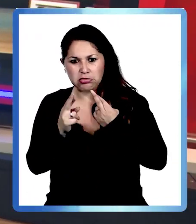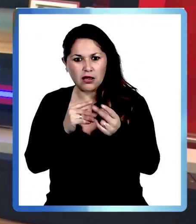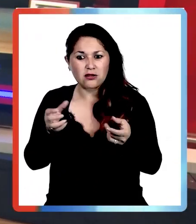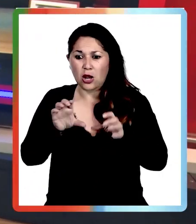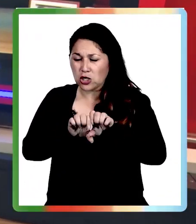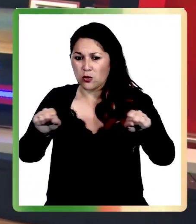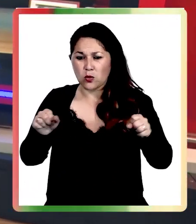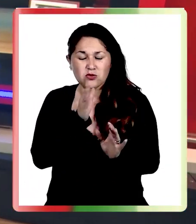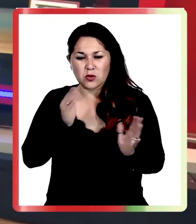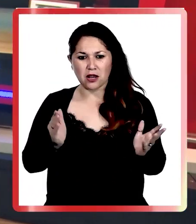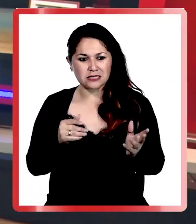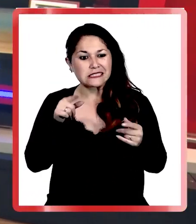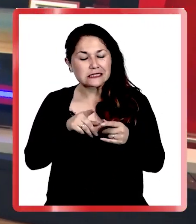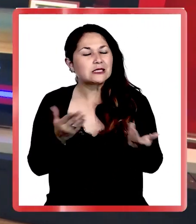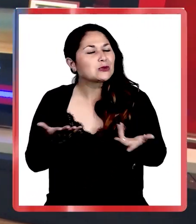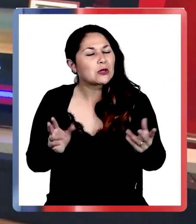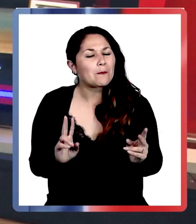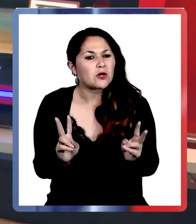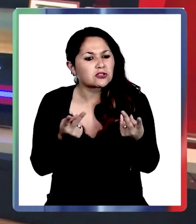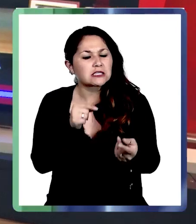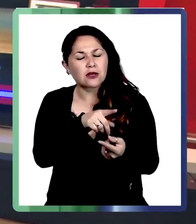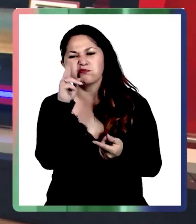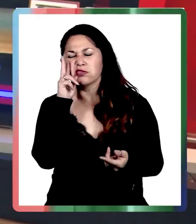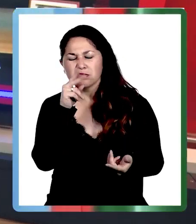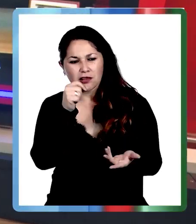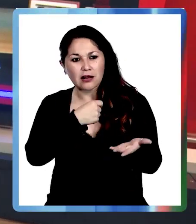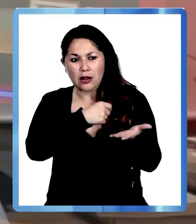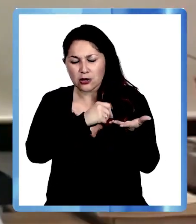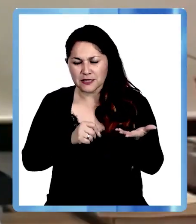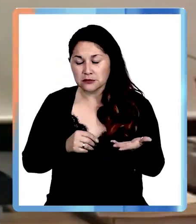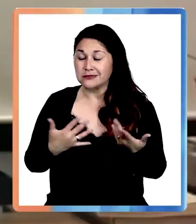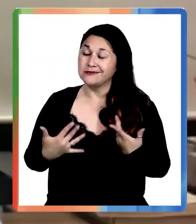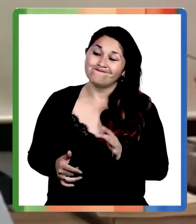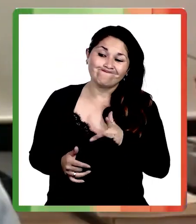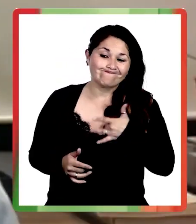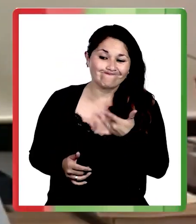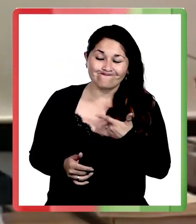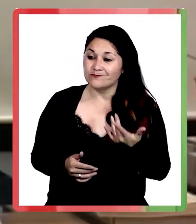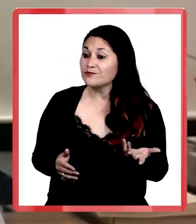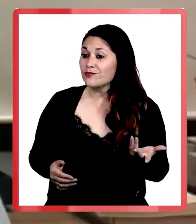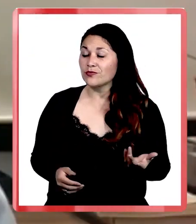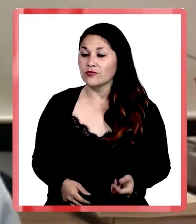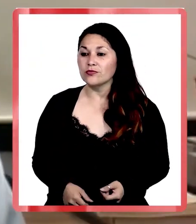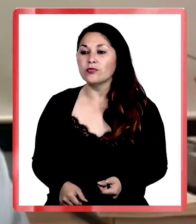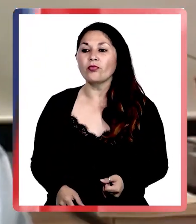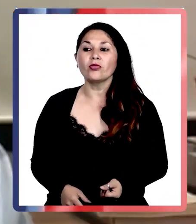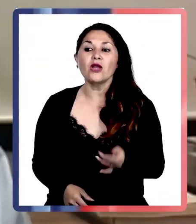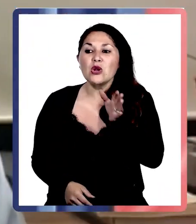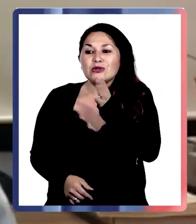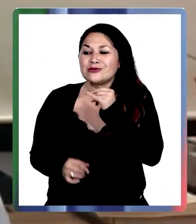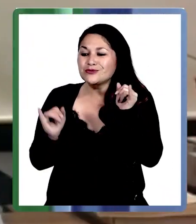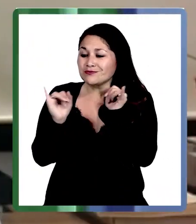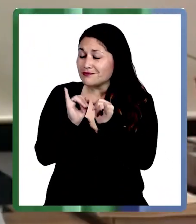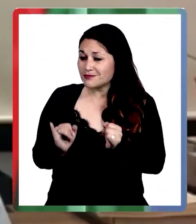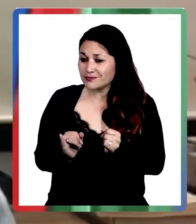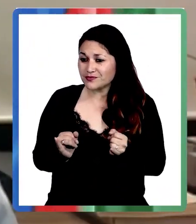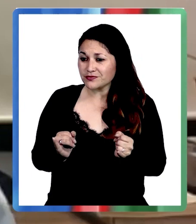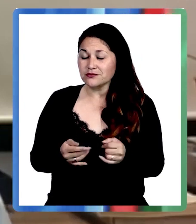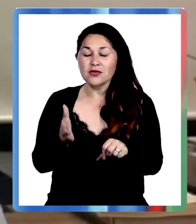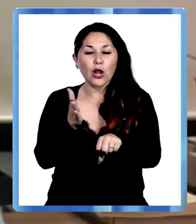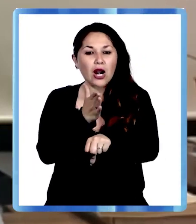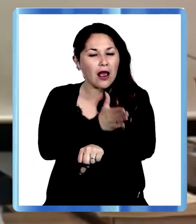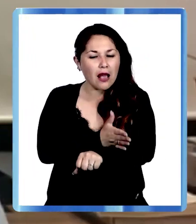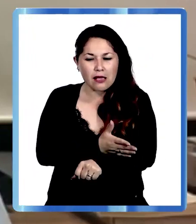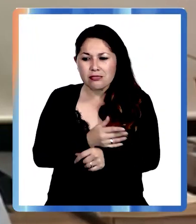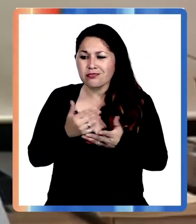especie de operación salvataje. ¿Cuál es su diagnóstico de lo que estamos viviendo? Desgraciadamente no han habido o no